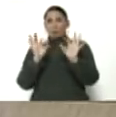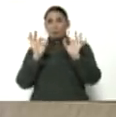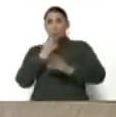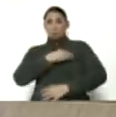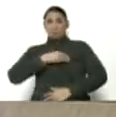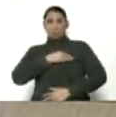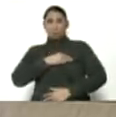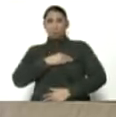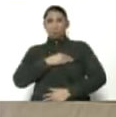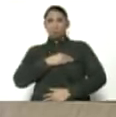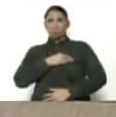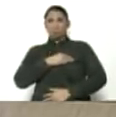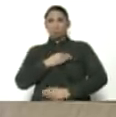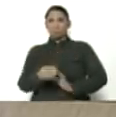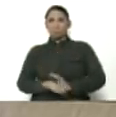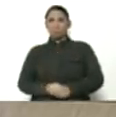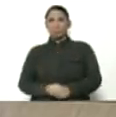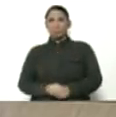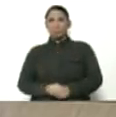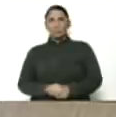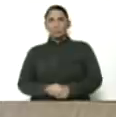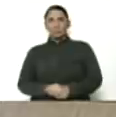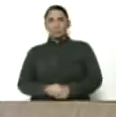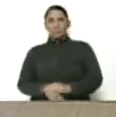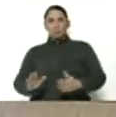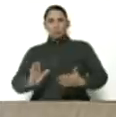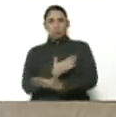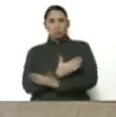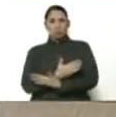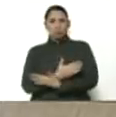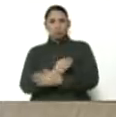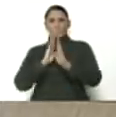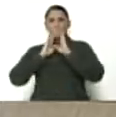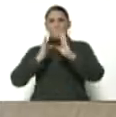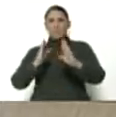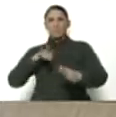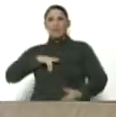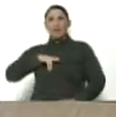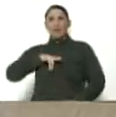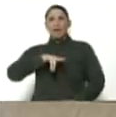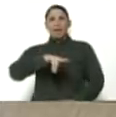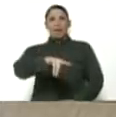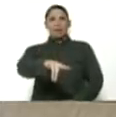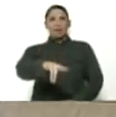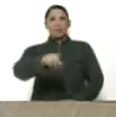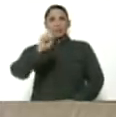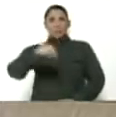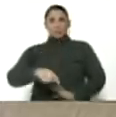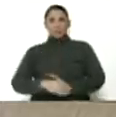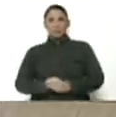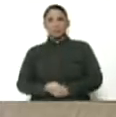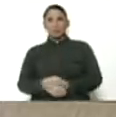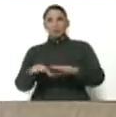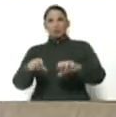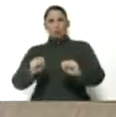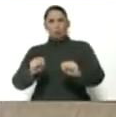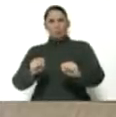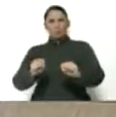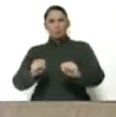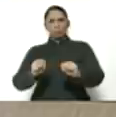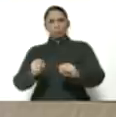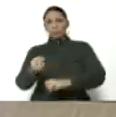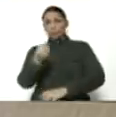era lograr despejar pistas aéreas, aeropuertos, además de la toma del